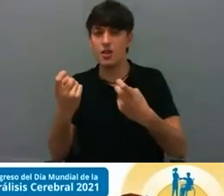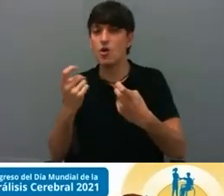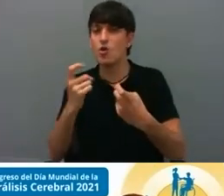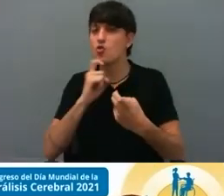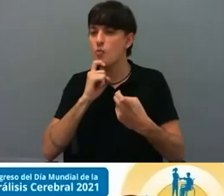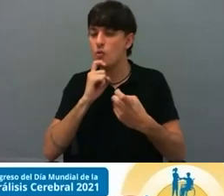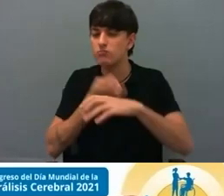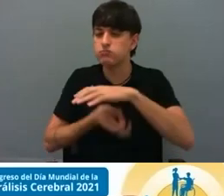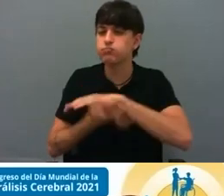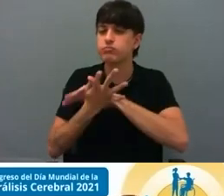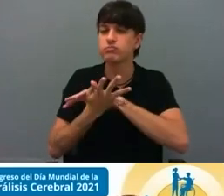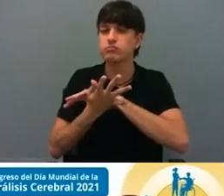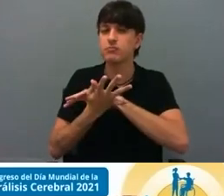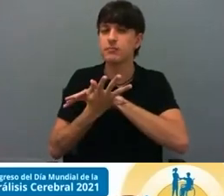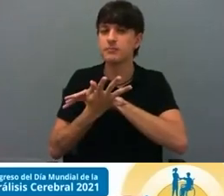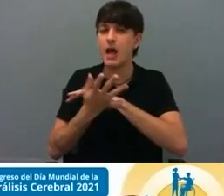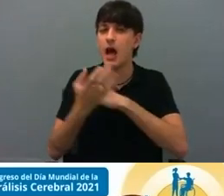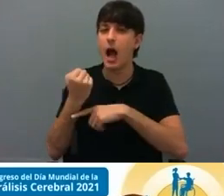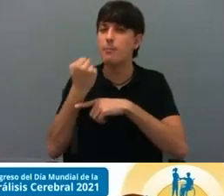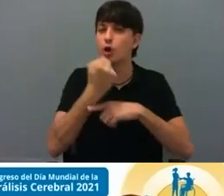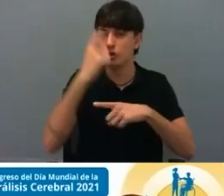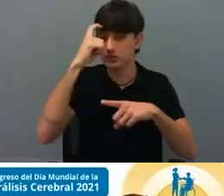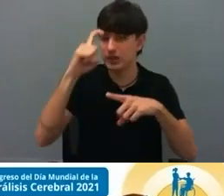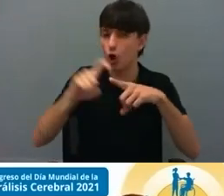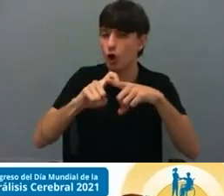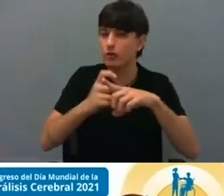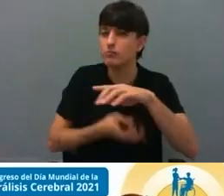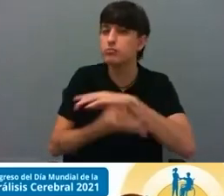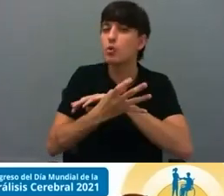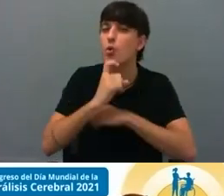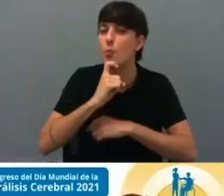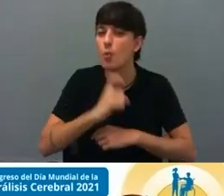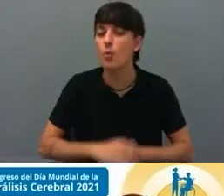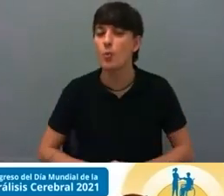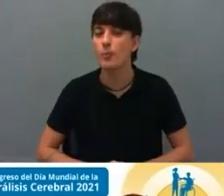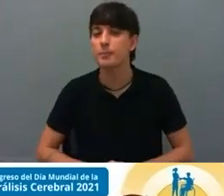generar ese apoyo psicológico a las mujeres cuidadoras?